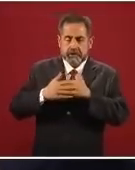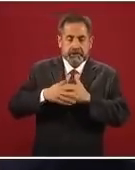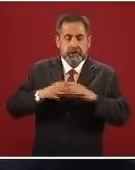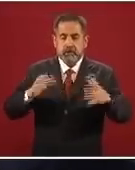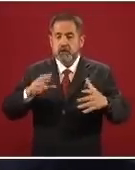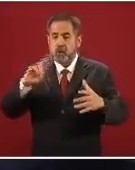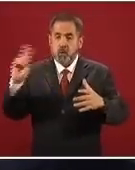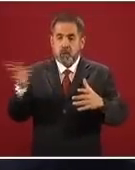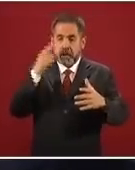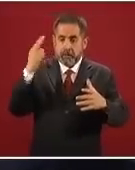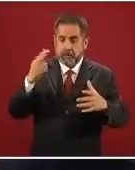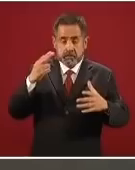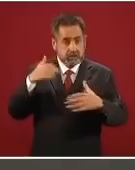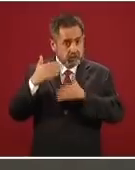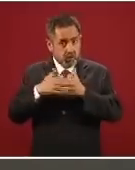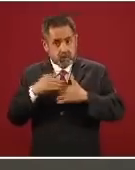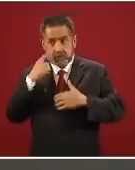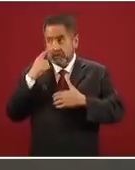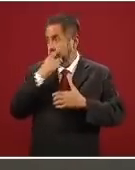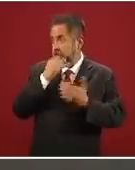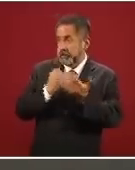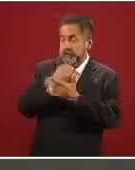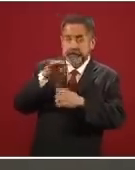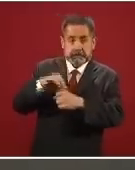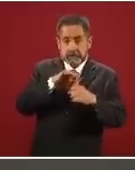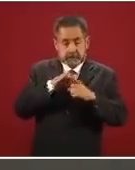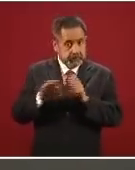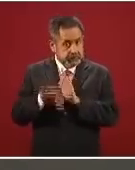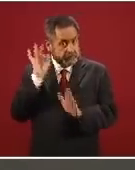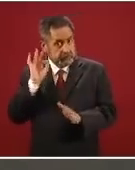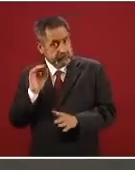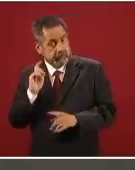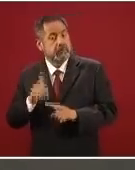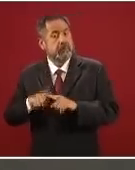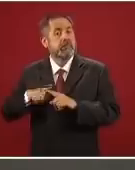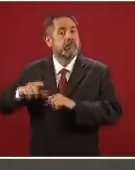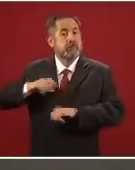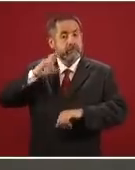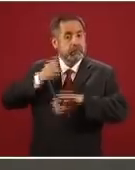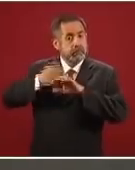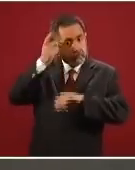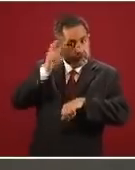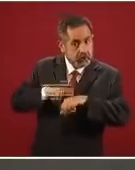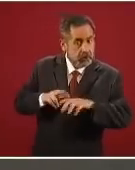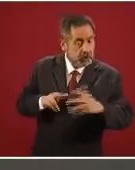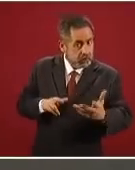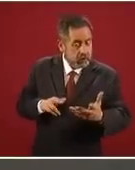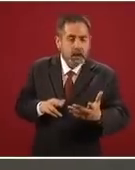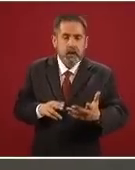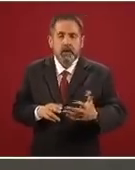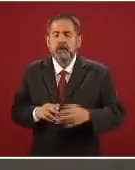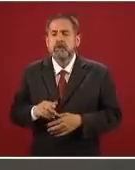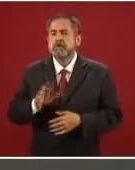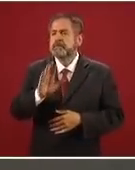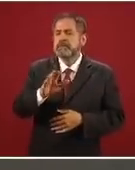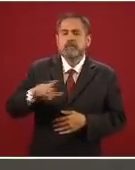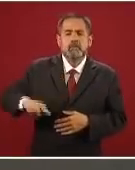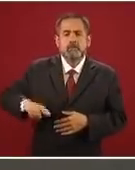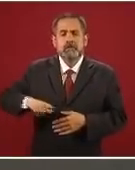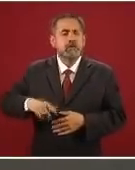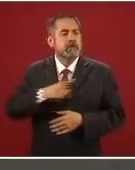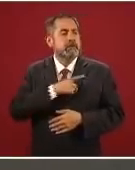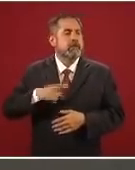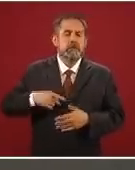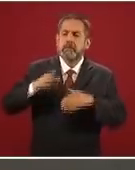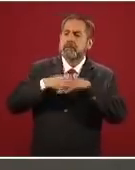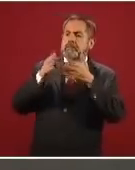de la universidad pública de este país. Como usted ha señalado, la apuesta de su gobierno es que cada vez se haga más